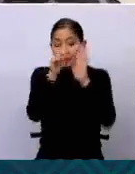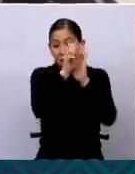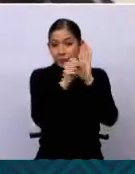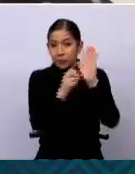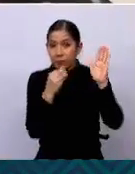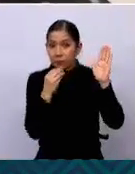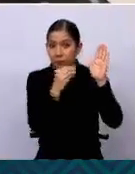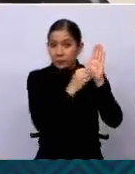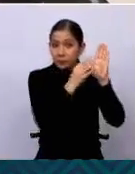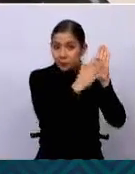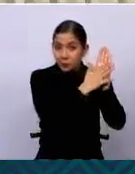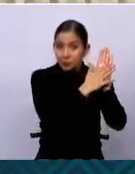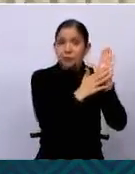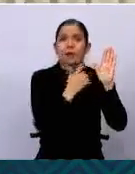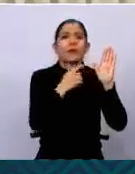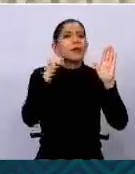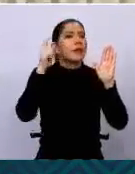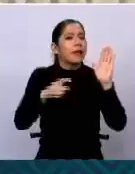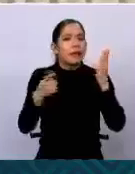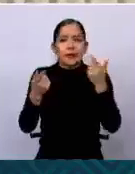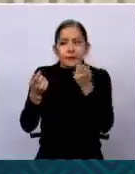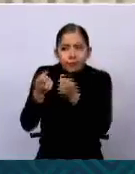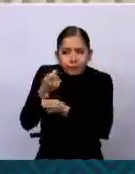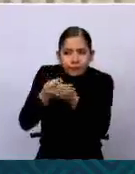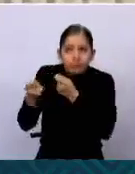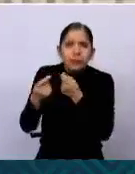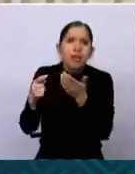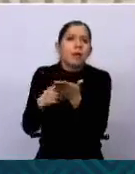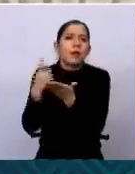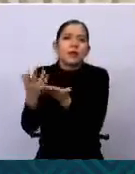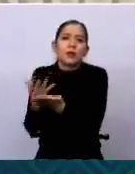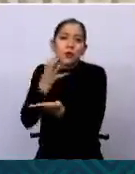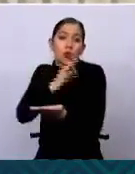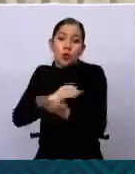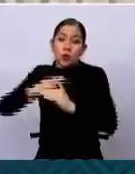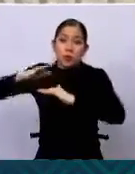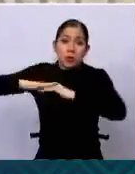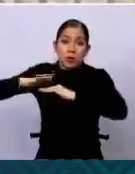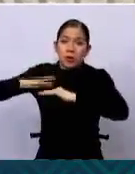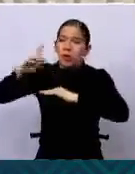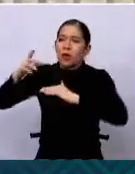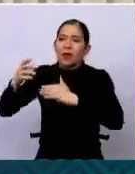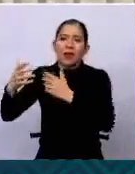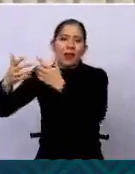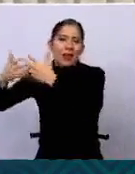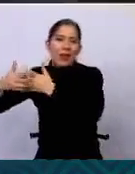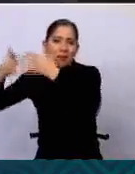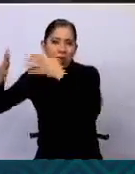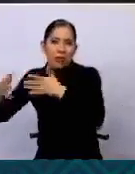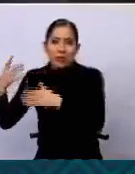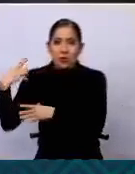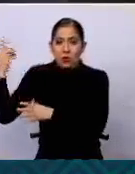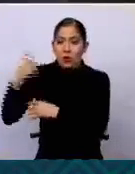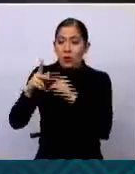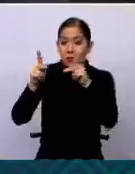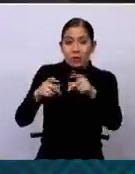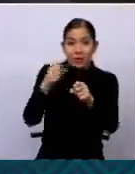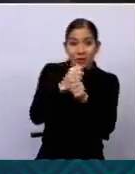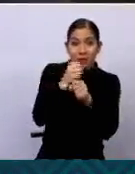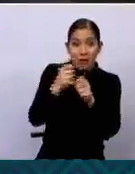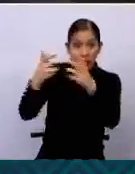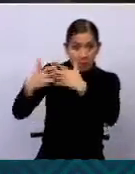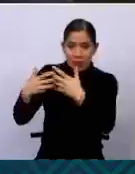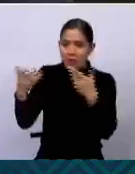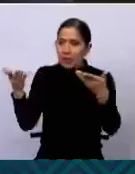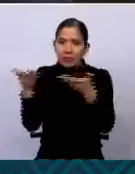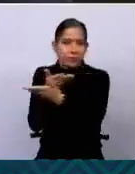sector productivo también se debe negociar dicha alza en el salario mínimo nacional entre empleador y empleado. El sector productivo